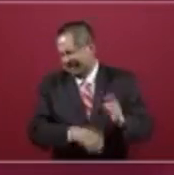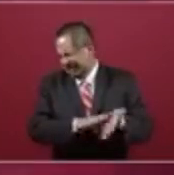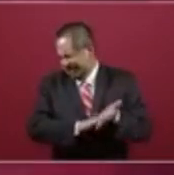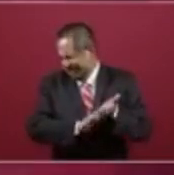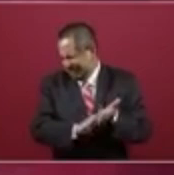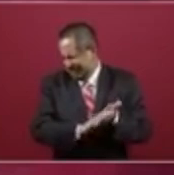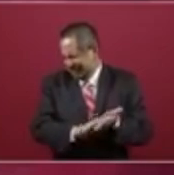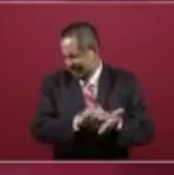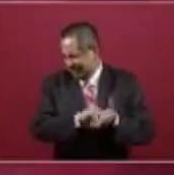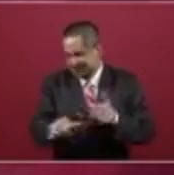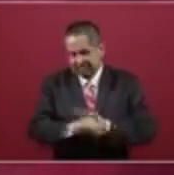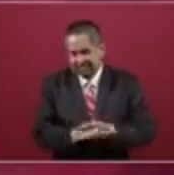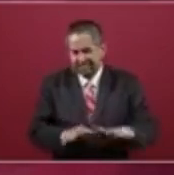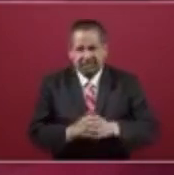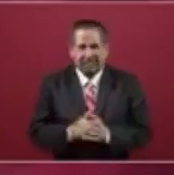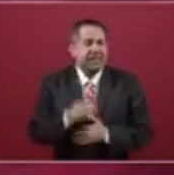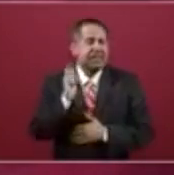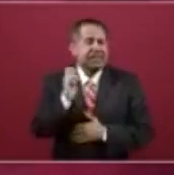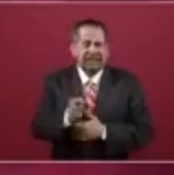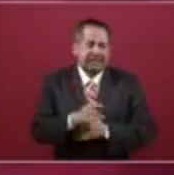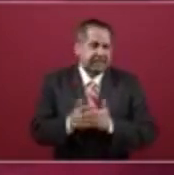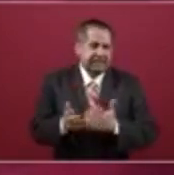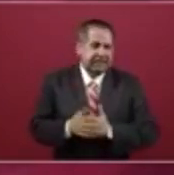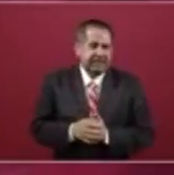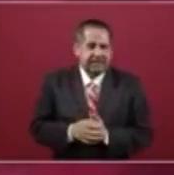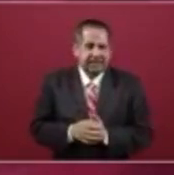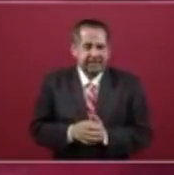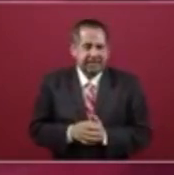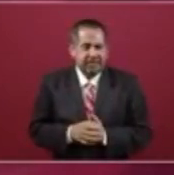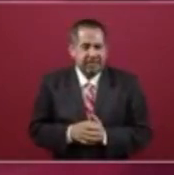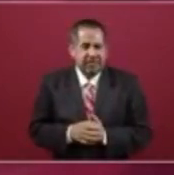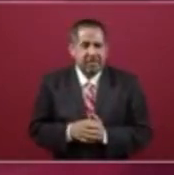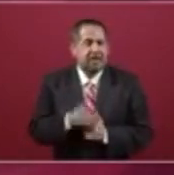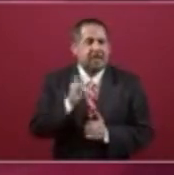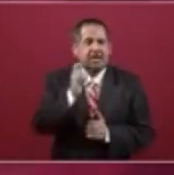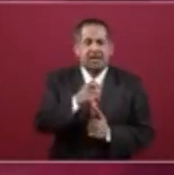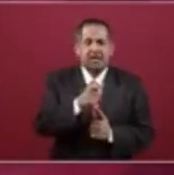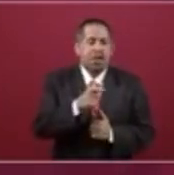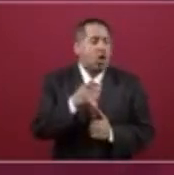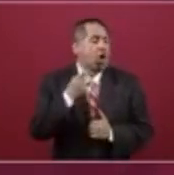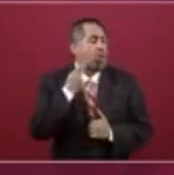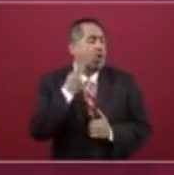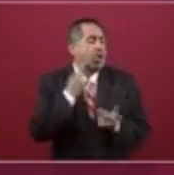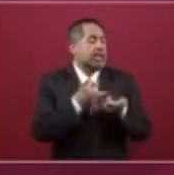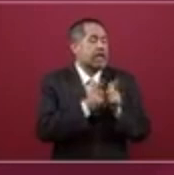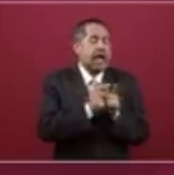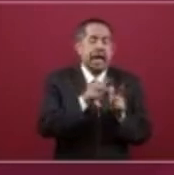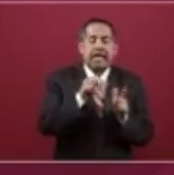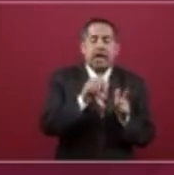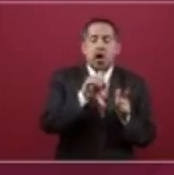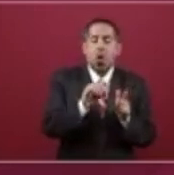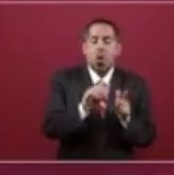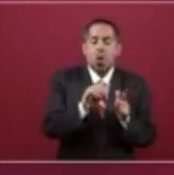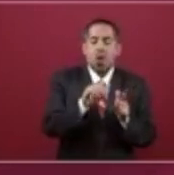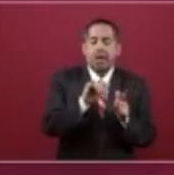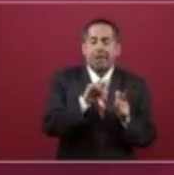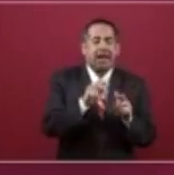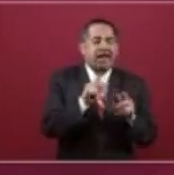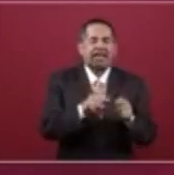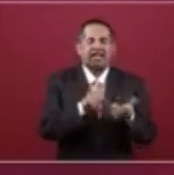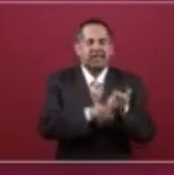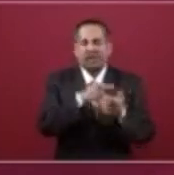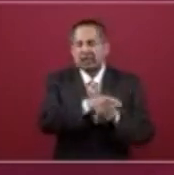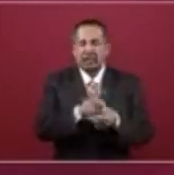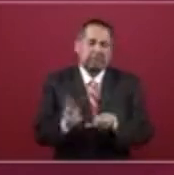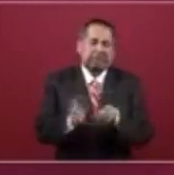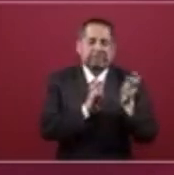es decir, abolir la llamada política neoliberal, que no es más que una política